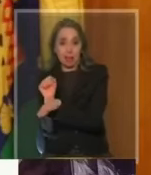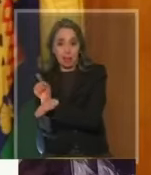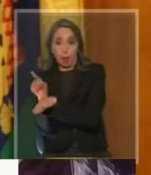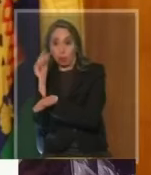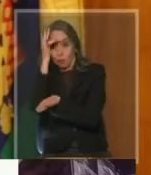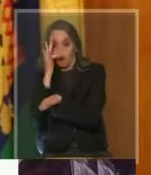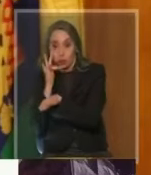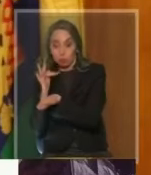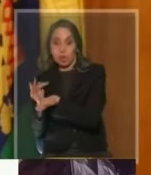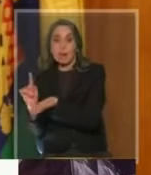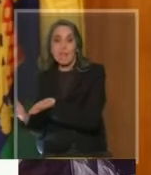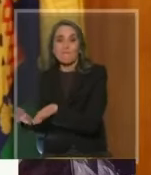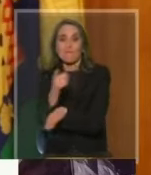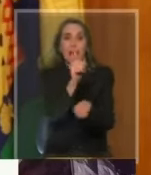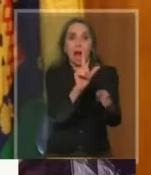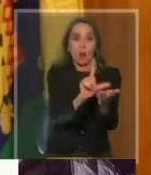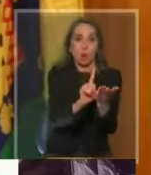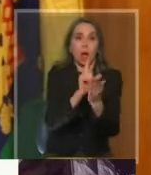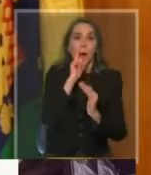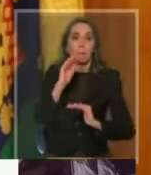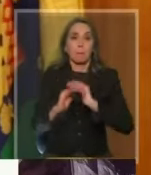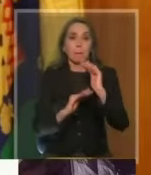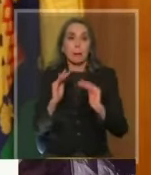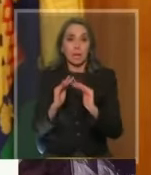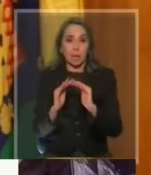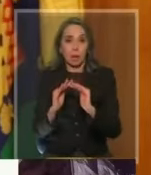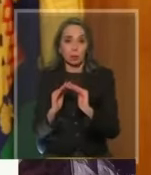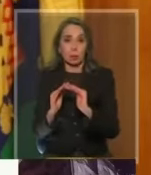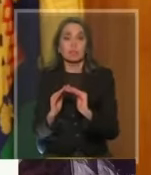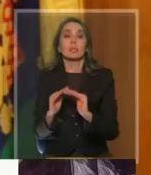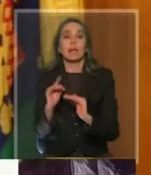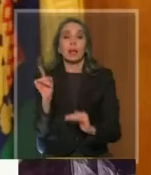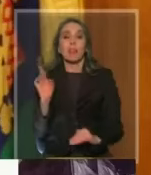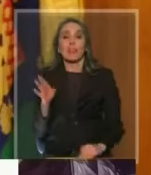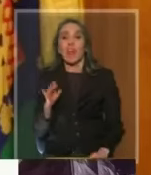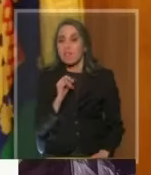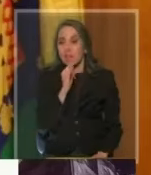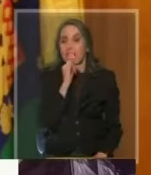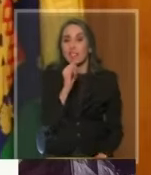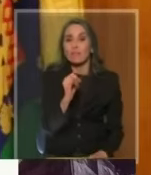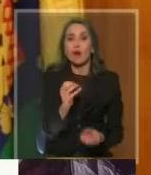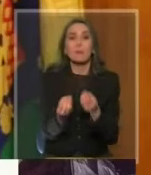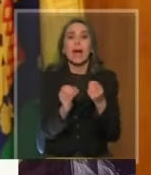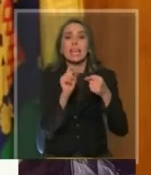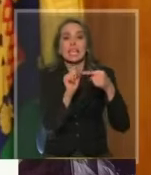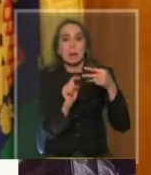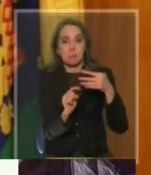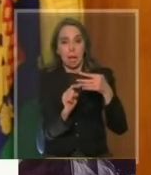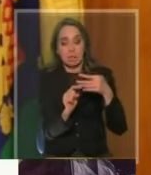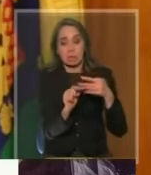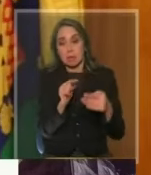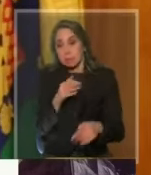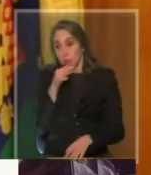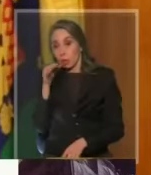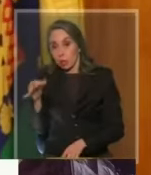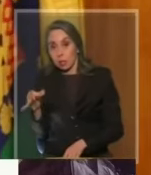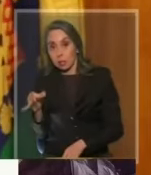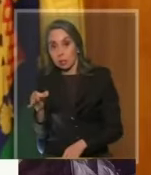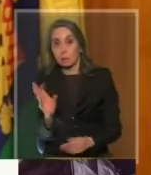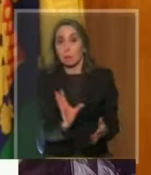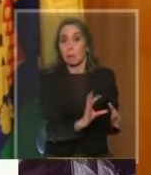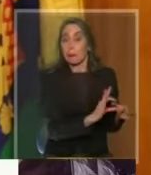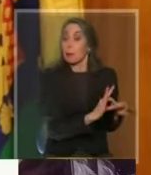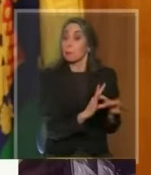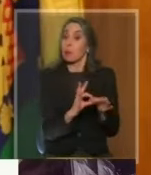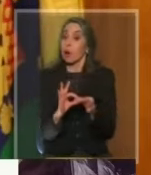lugar con las precauciones debidas y que informe de los hechos que estaban ocurriendo. Por motivos que